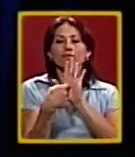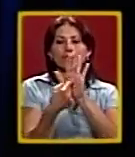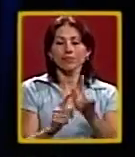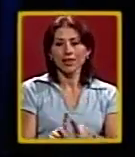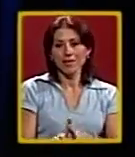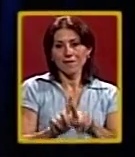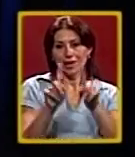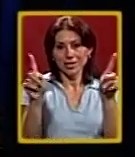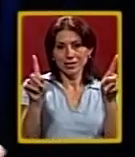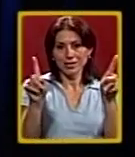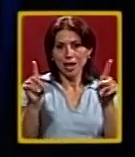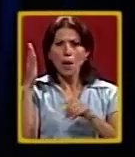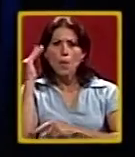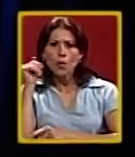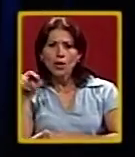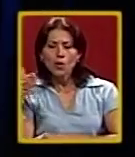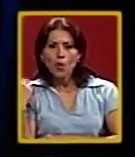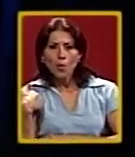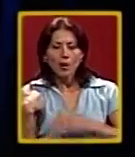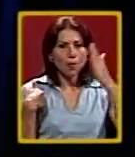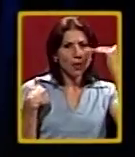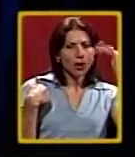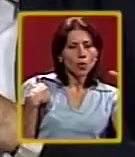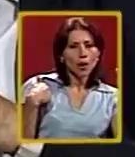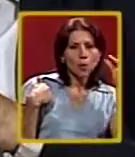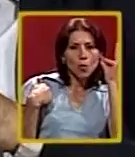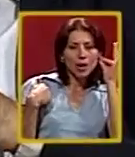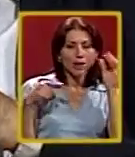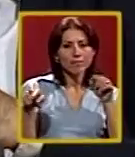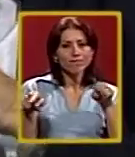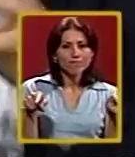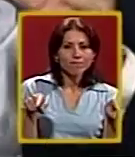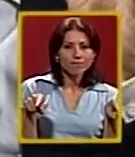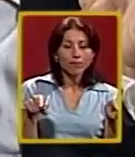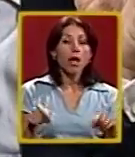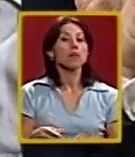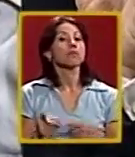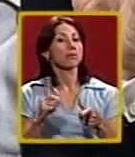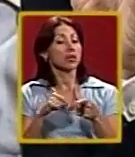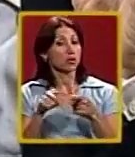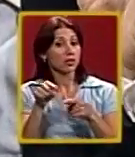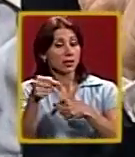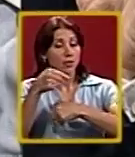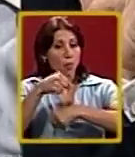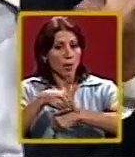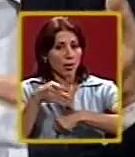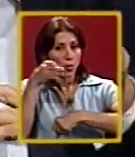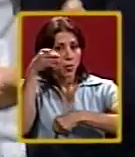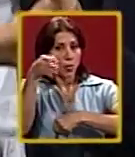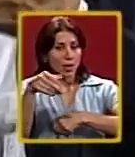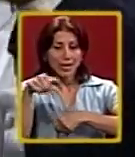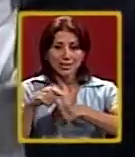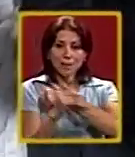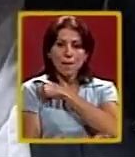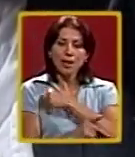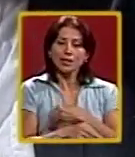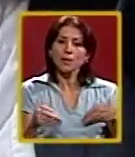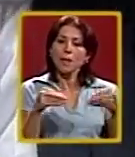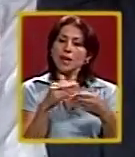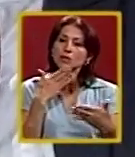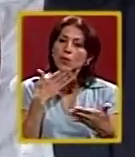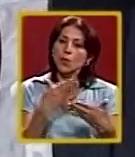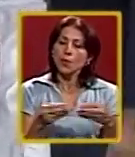entre por qué un hombre y por qué una mujer. Y va a ser un país más rico, más generoso, más amplio y más